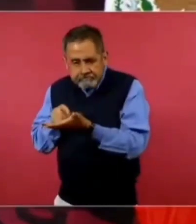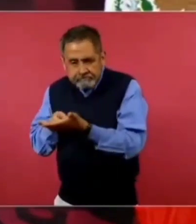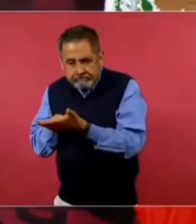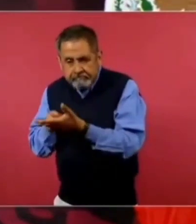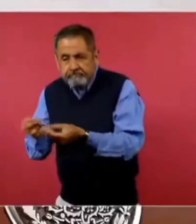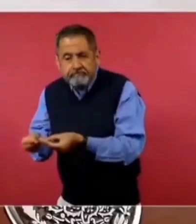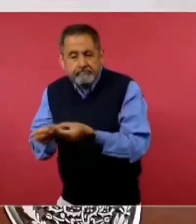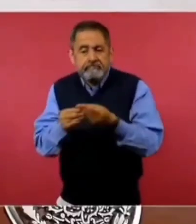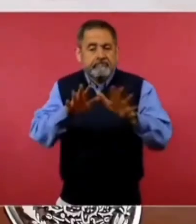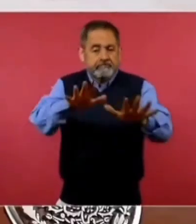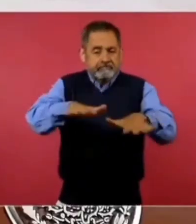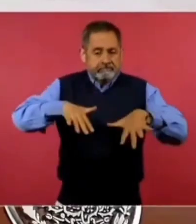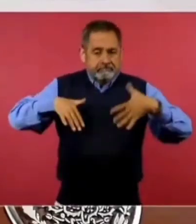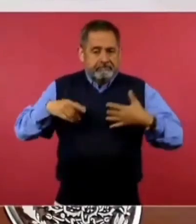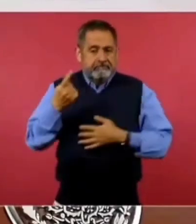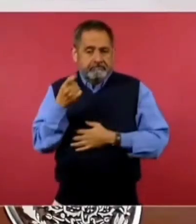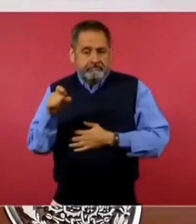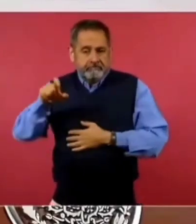pleno.